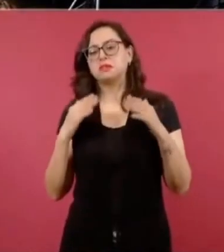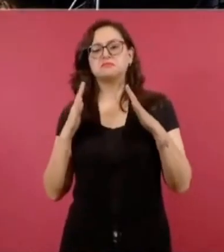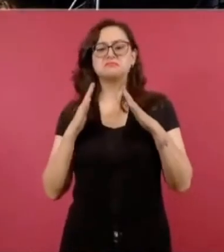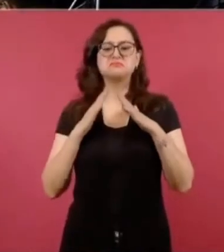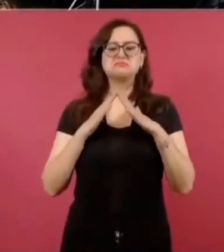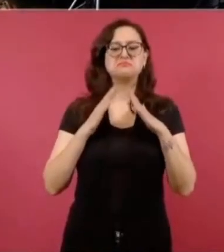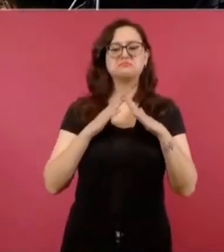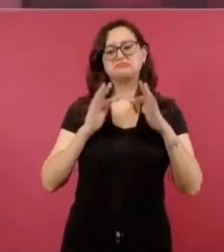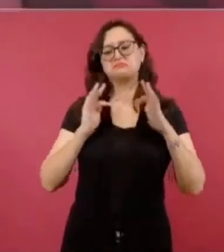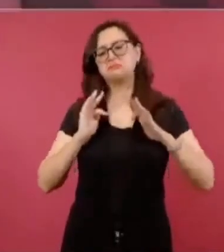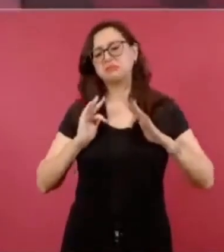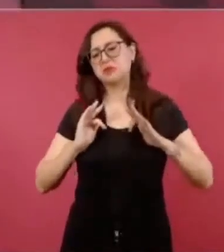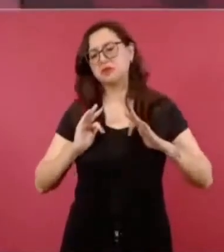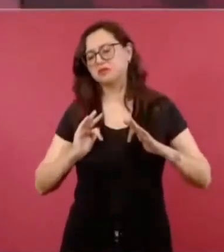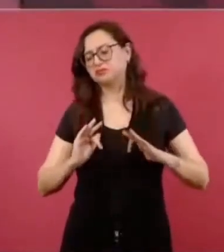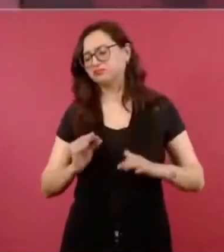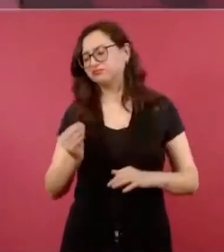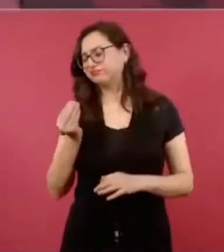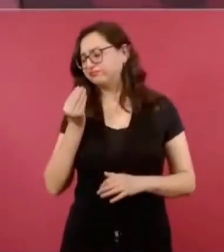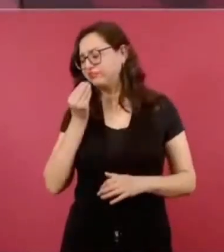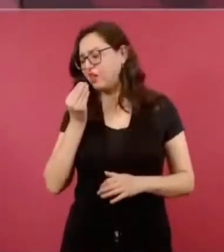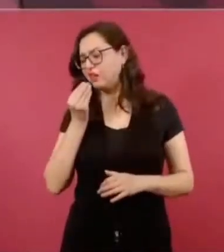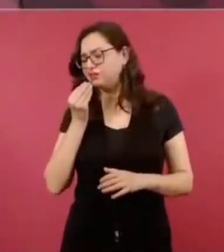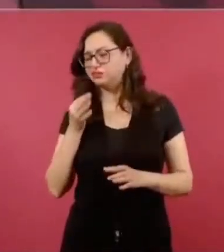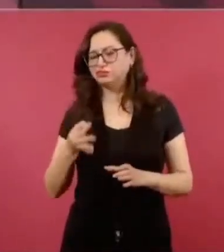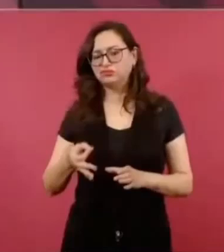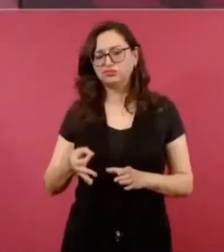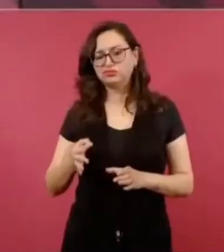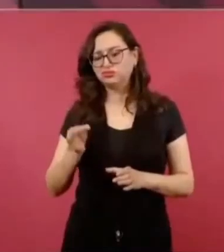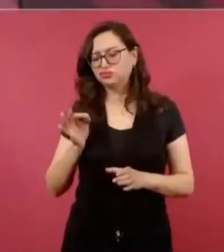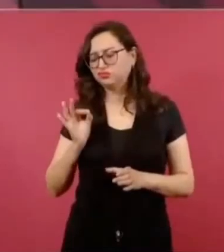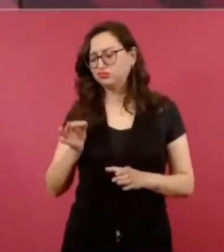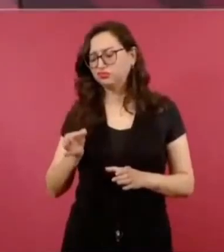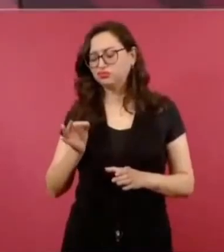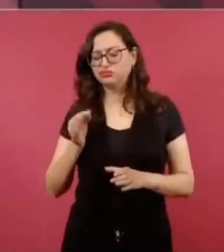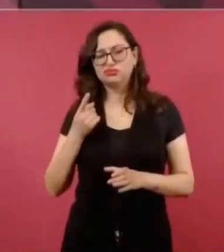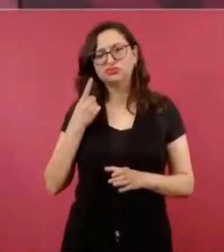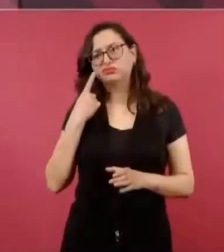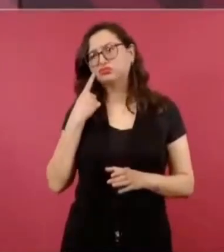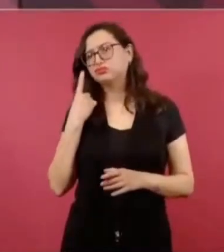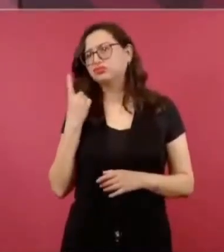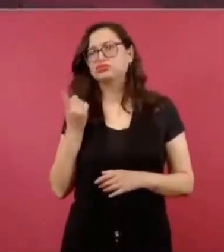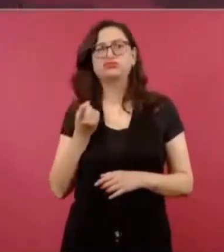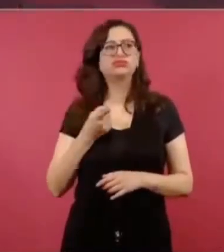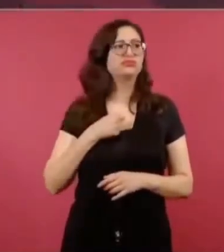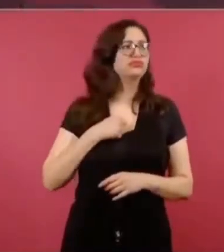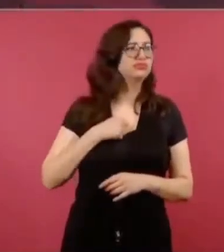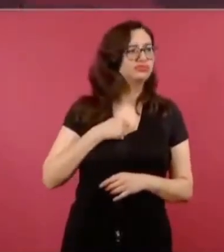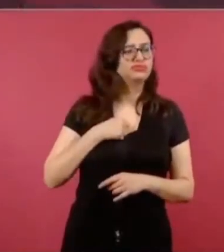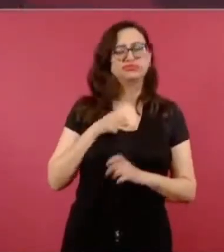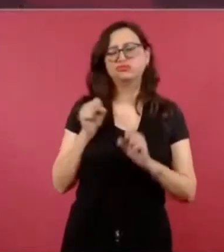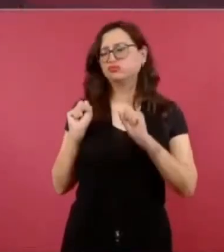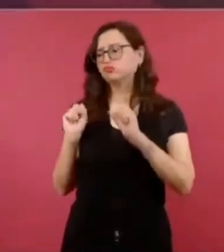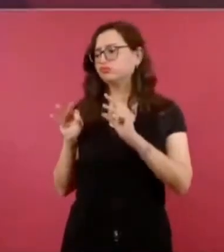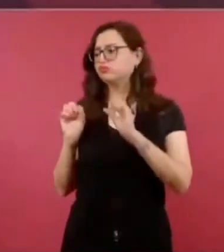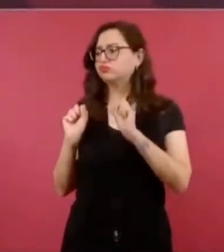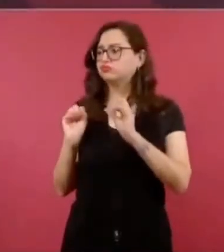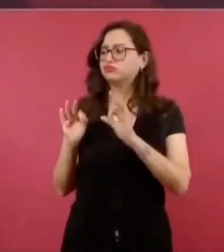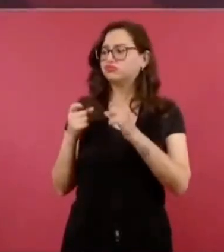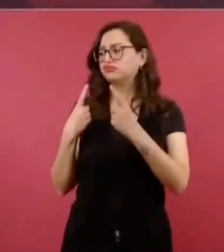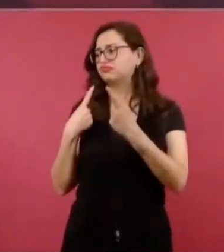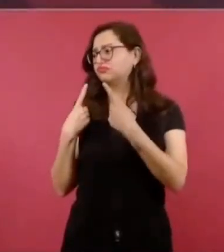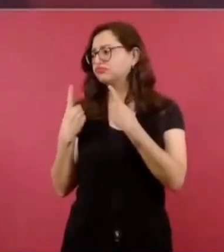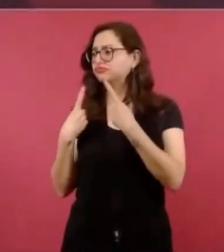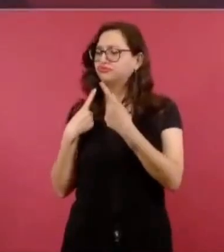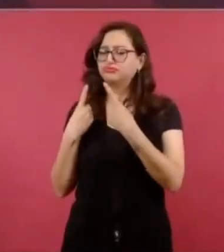desayunar tranquilos, tomar café, enterarse de lo que está pasando en el mundo, ir a la oficina, tener un encuentro, una